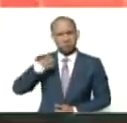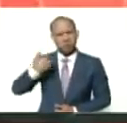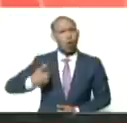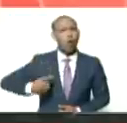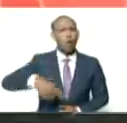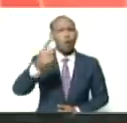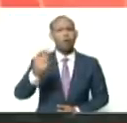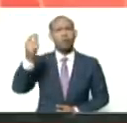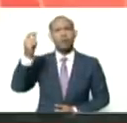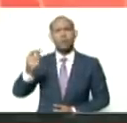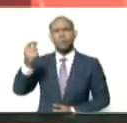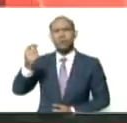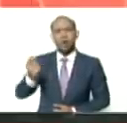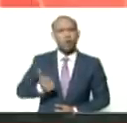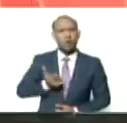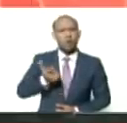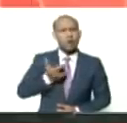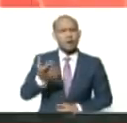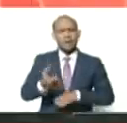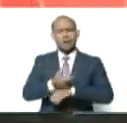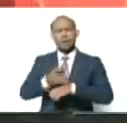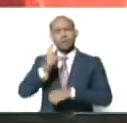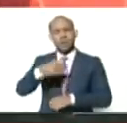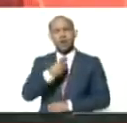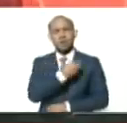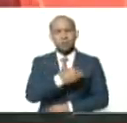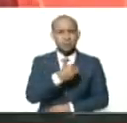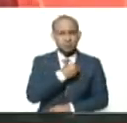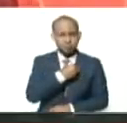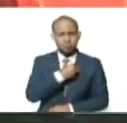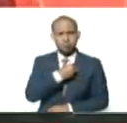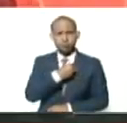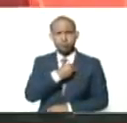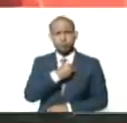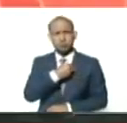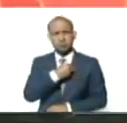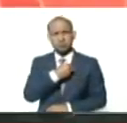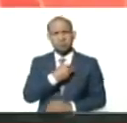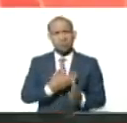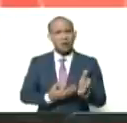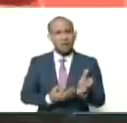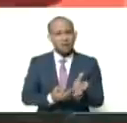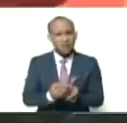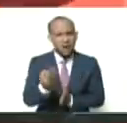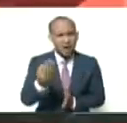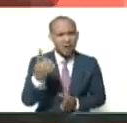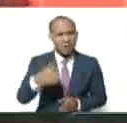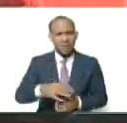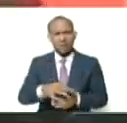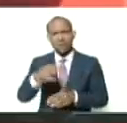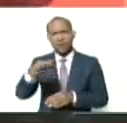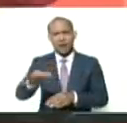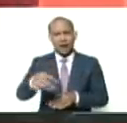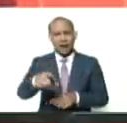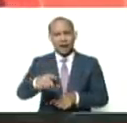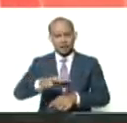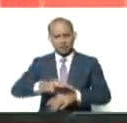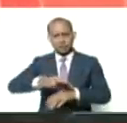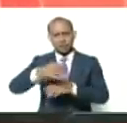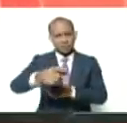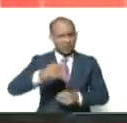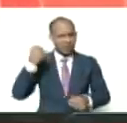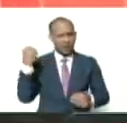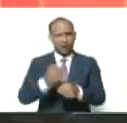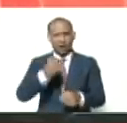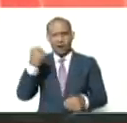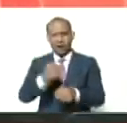cargo, con ética y humildad, uno debe ir a dejar el pellejo ahí, a trabajar